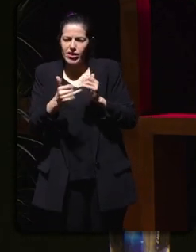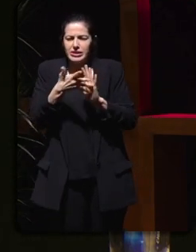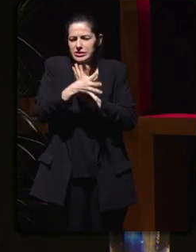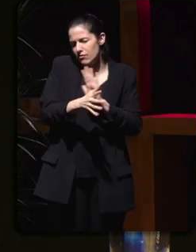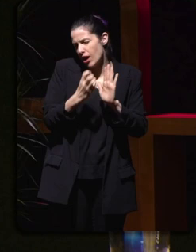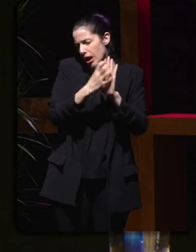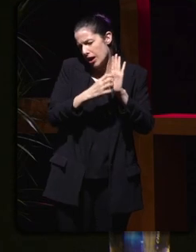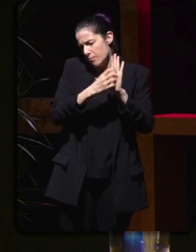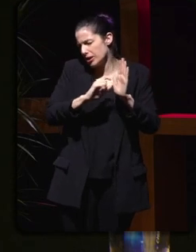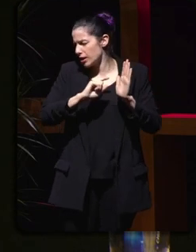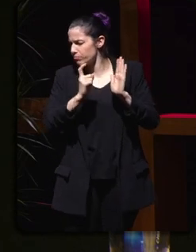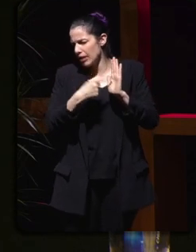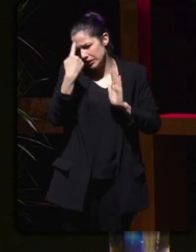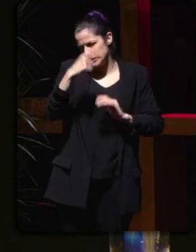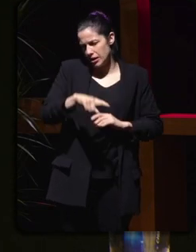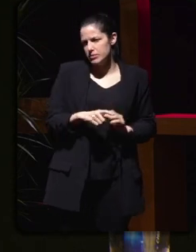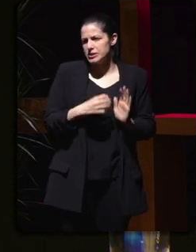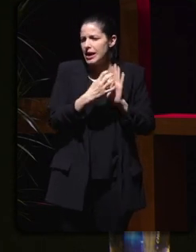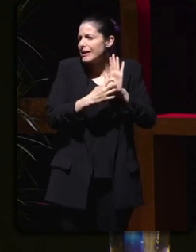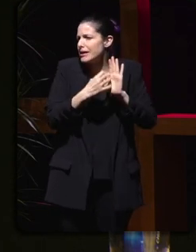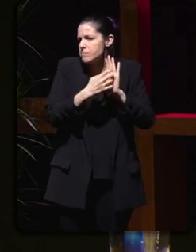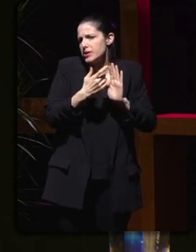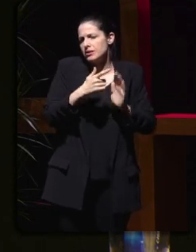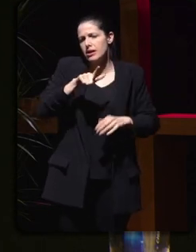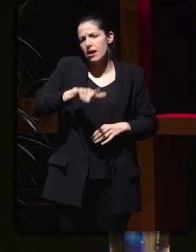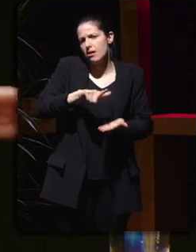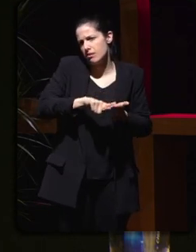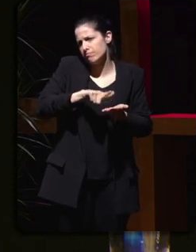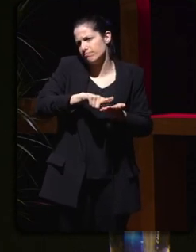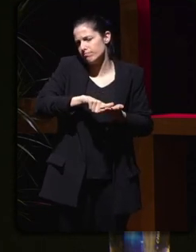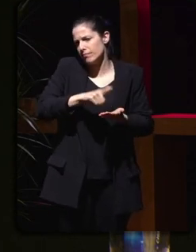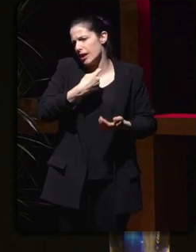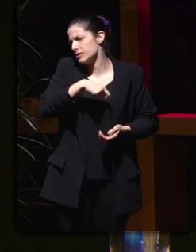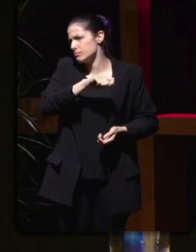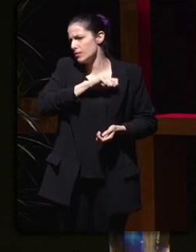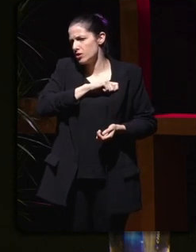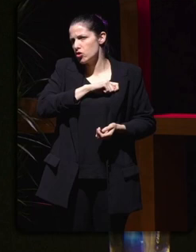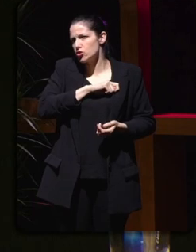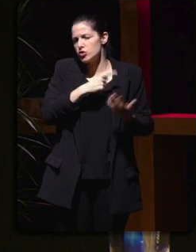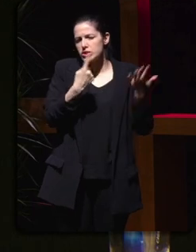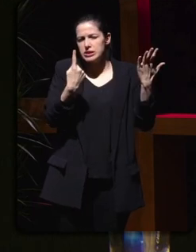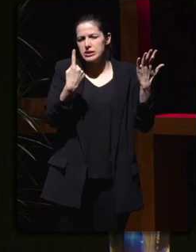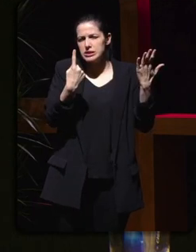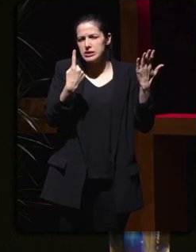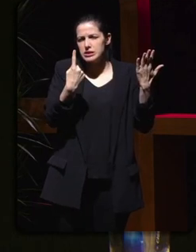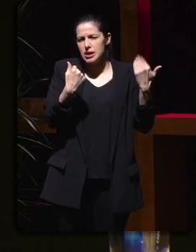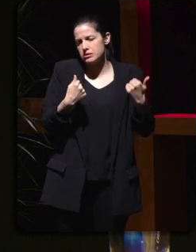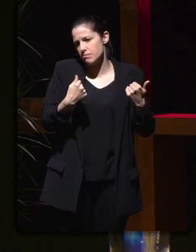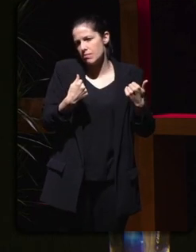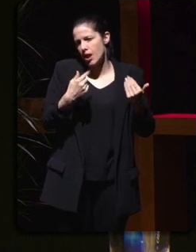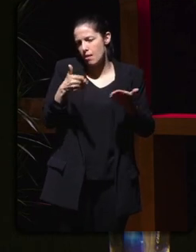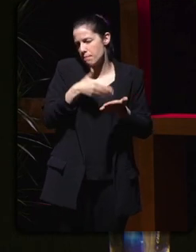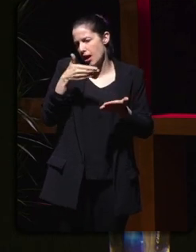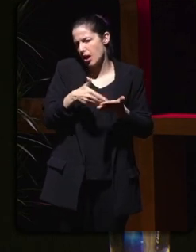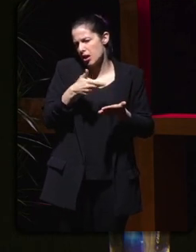flipar la gramática de la lengua española que la de llamar la lengua española también tiene un rato Son seis mil páginas y yo me la he tenido que